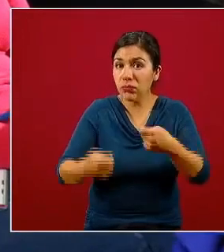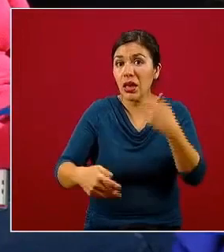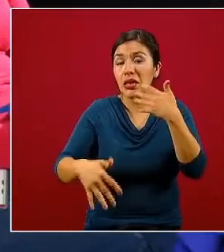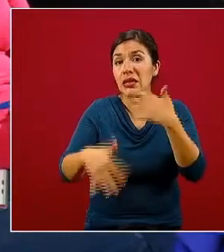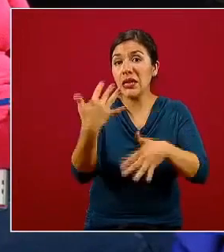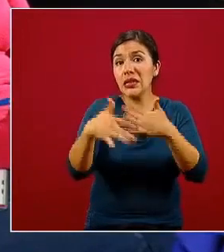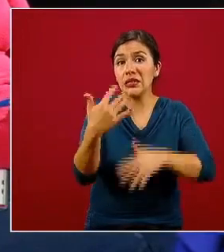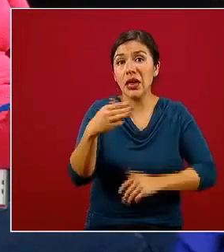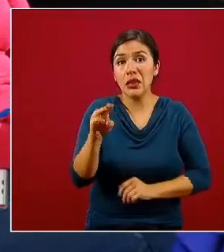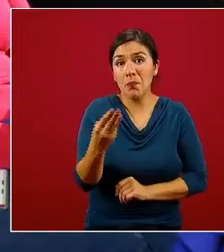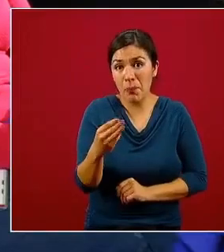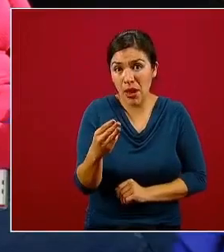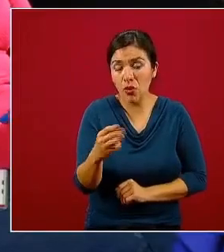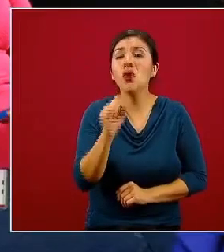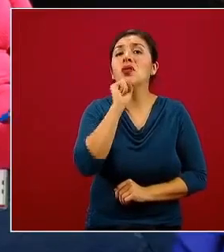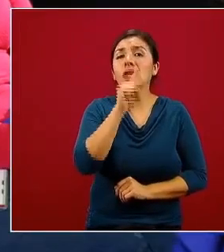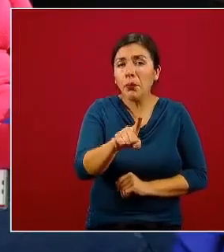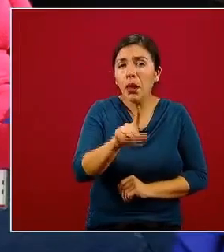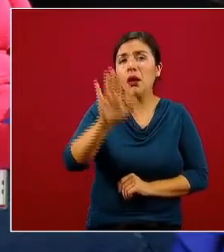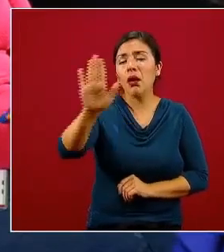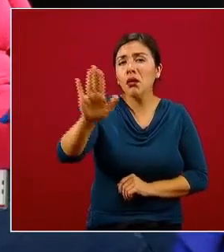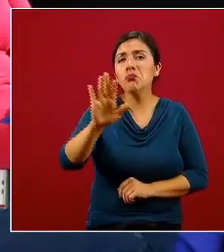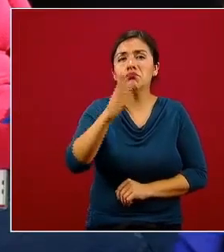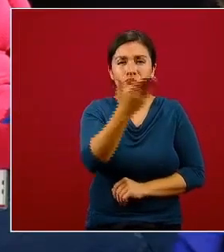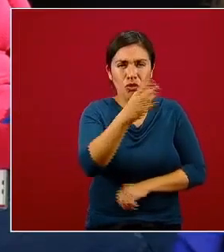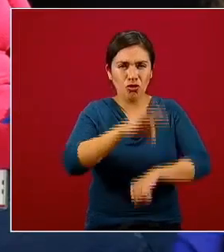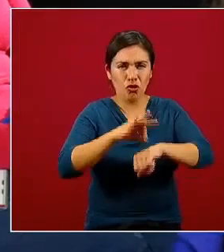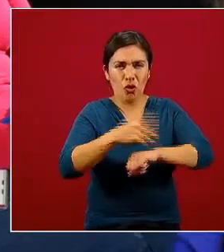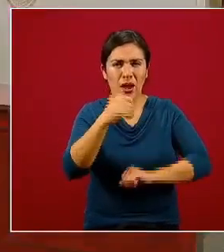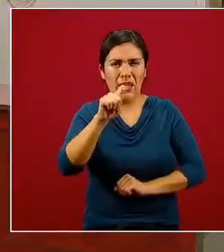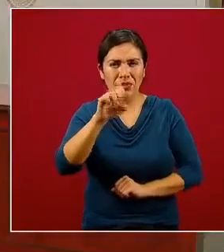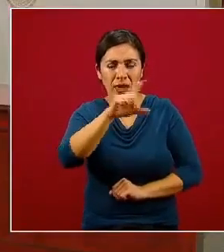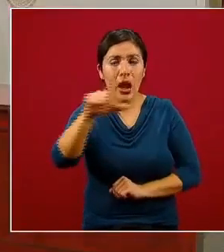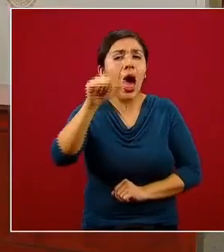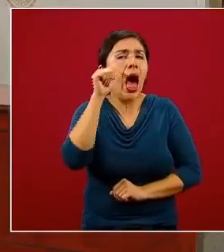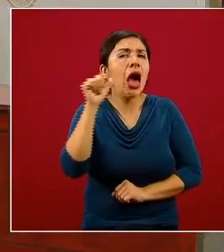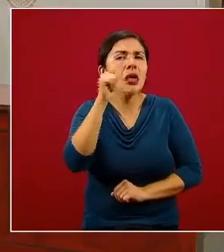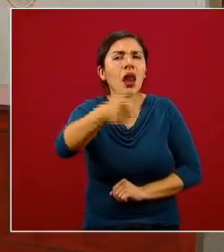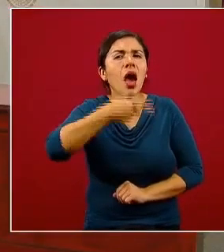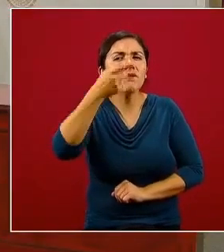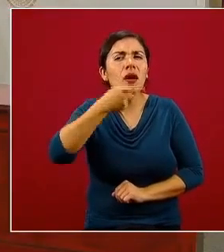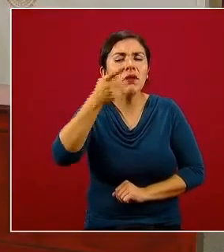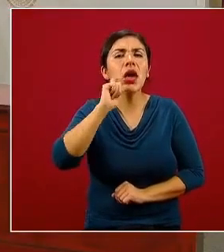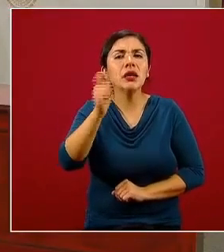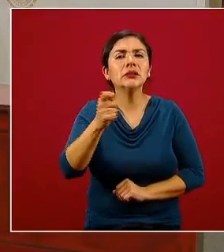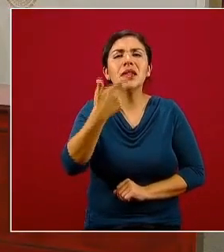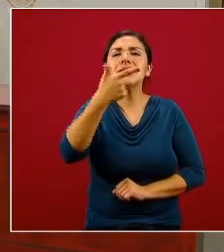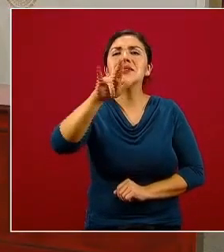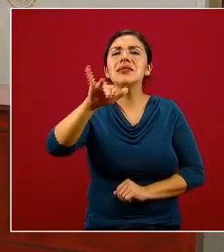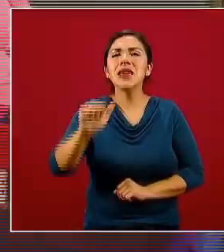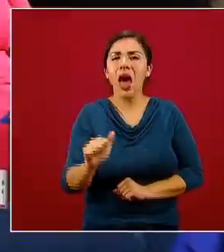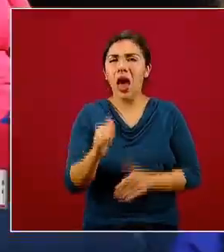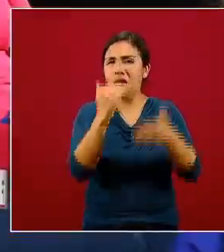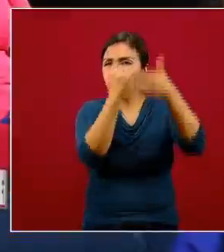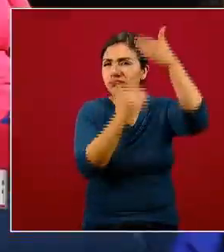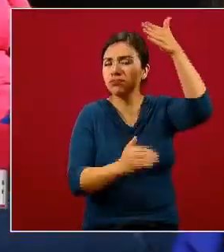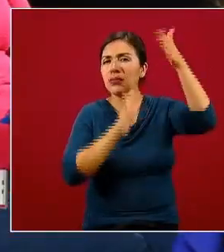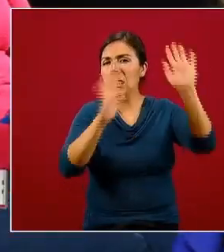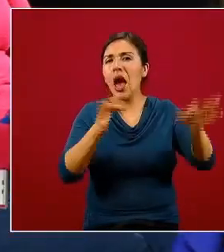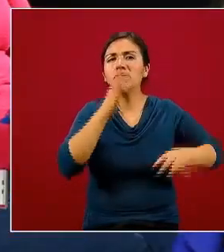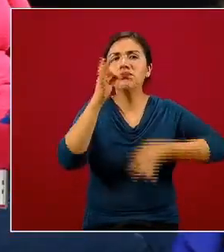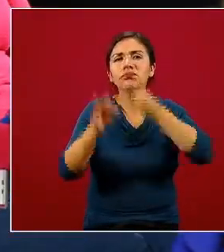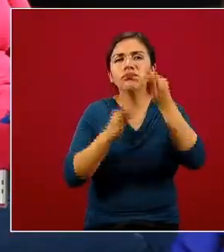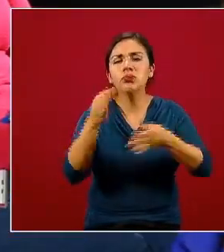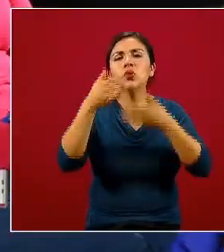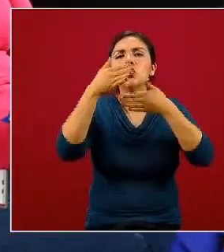mayo. Y también, si me permite, doctor Gatell, ayer usted comentaba sobre la guía que se publicó